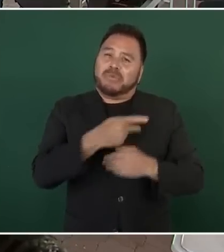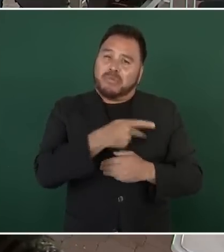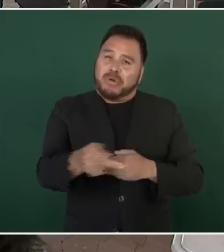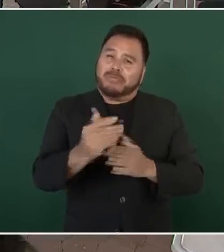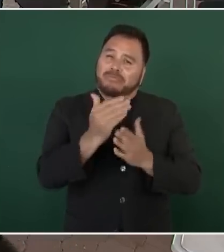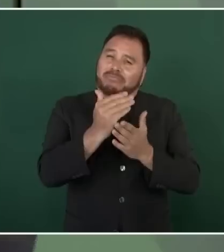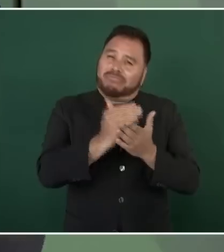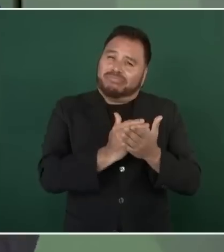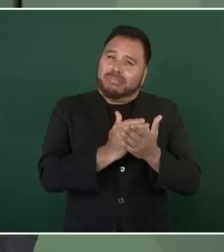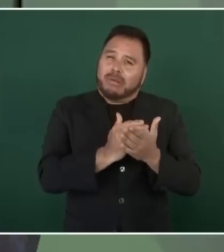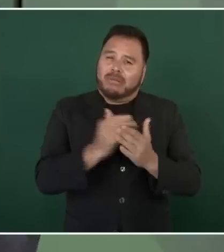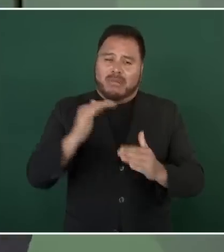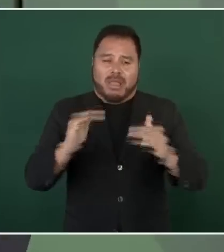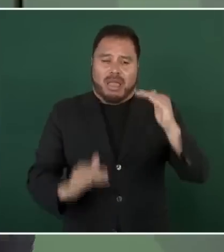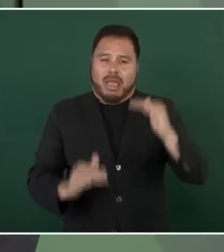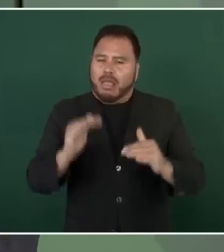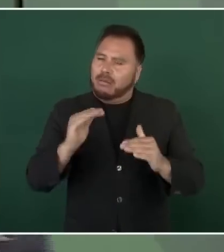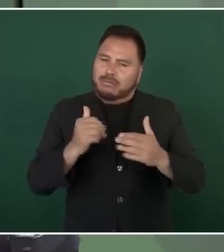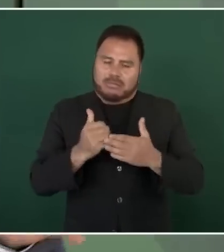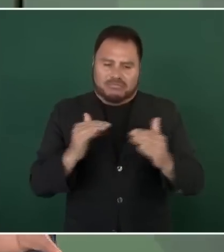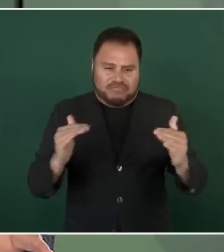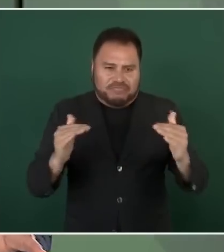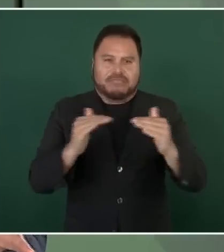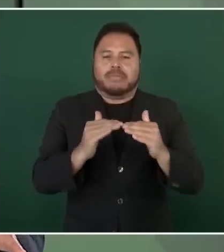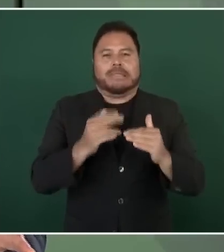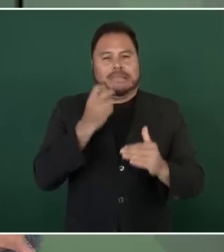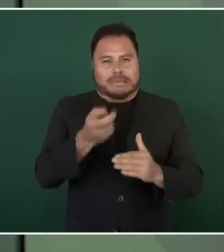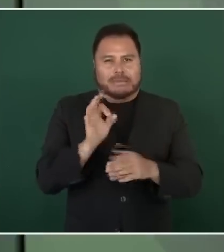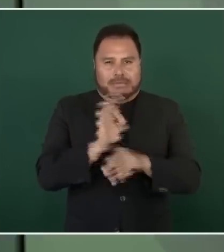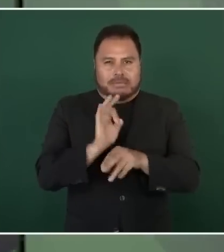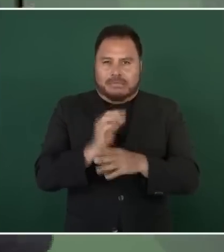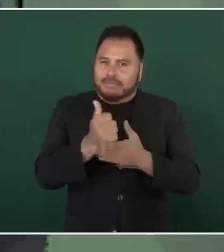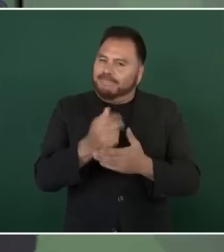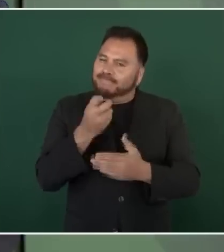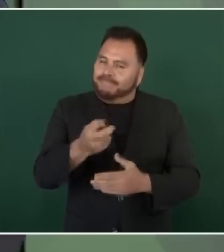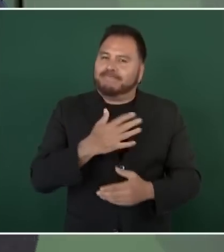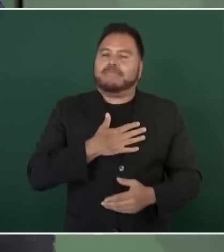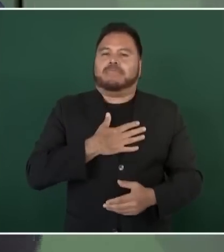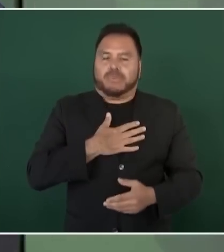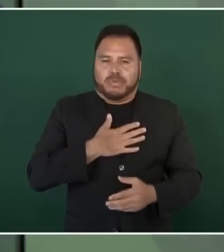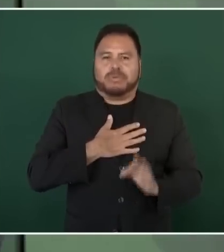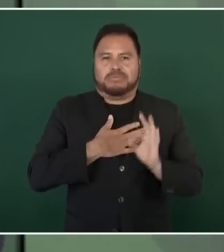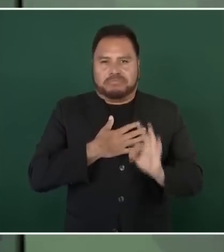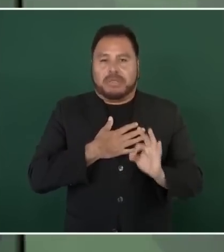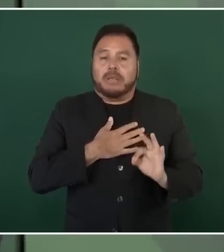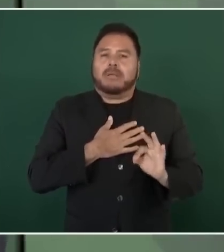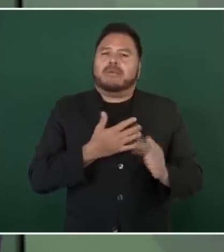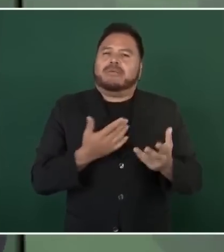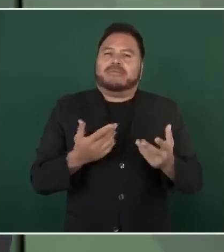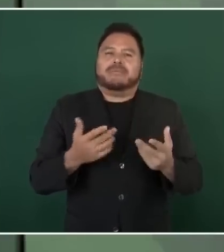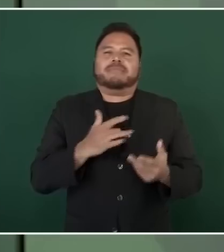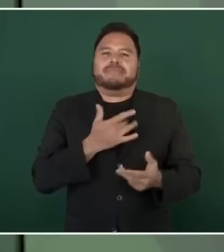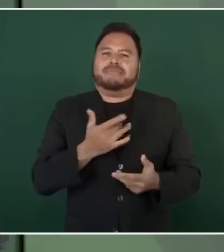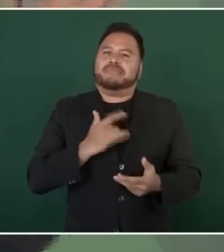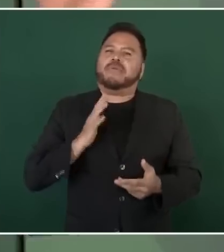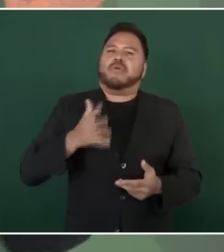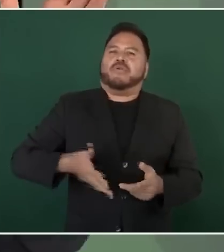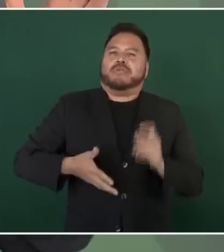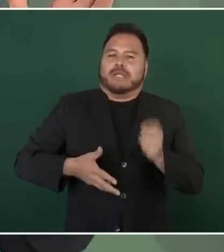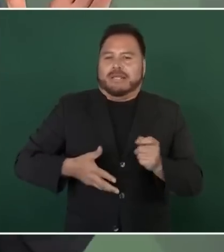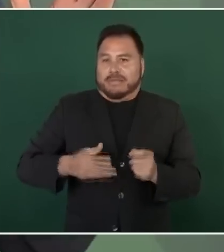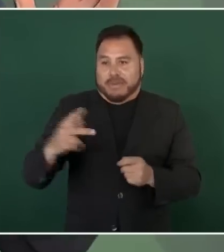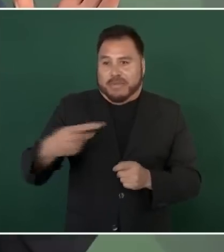y la desigualdad en nuestro país. Si me preguntan de qué se siente más orgulloso, de